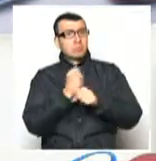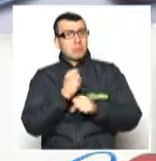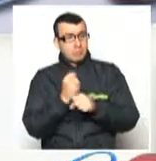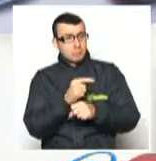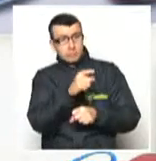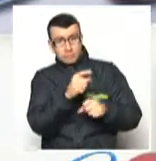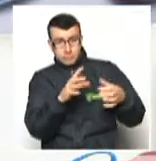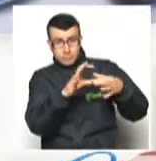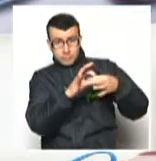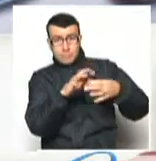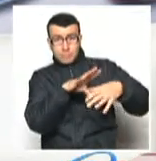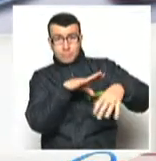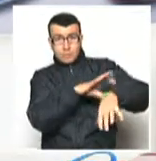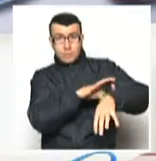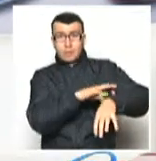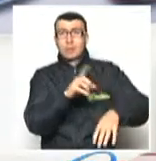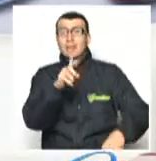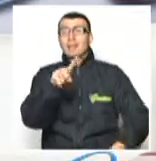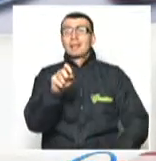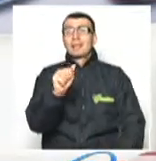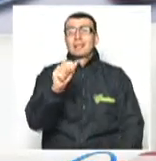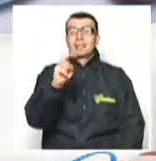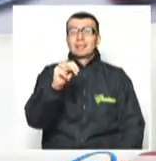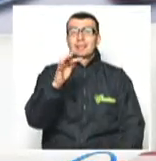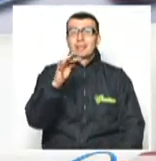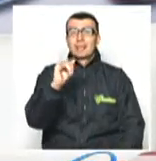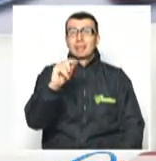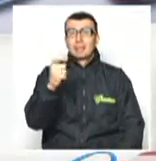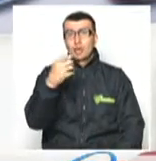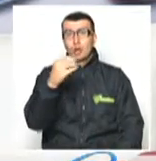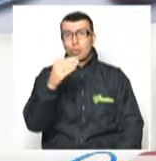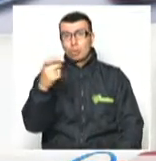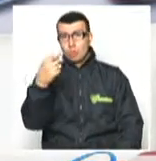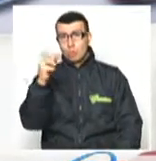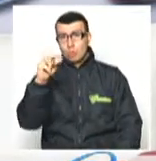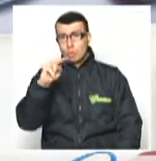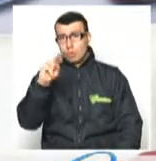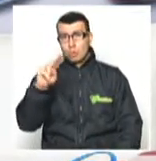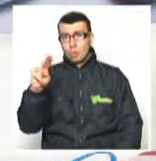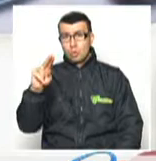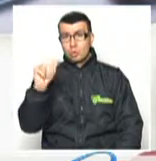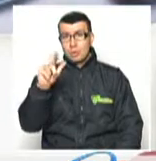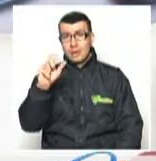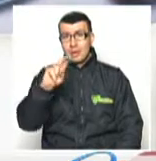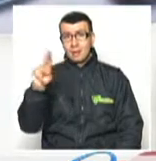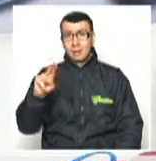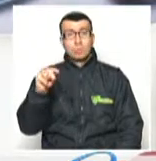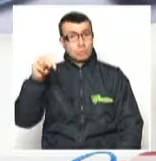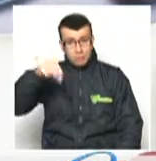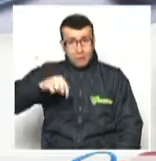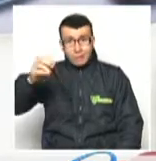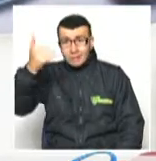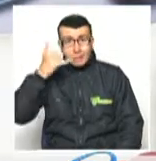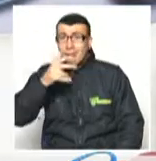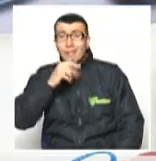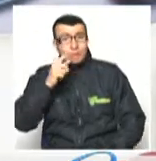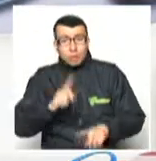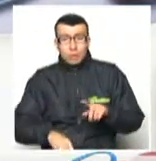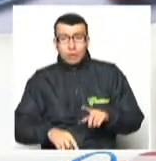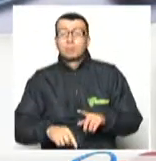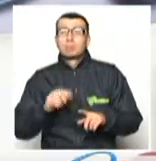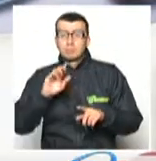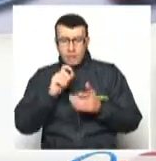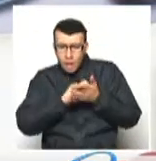doctor Santiago González, donde si no pueden ustedes resolver las inquietudes en directo en este momento,